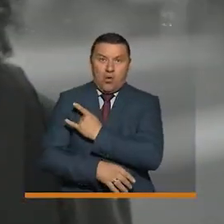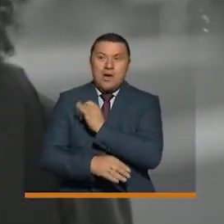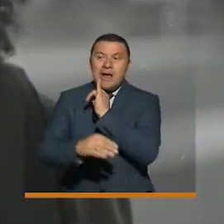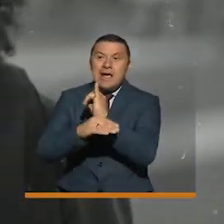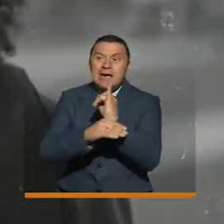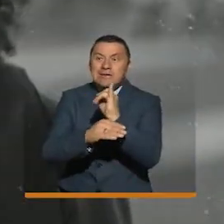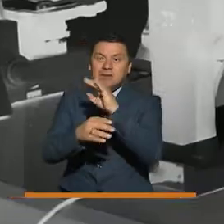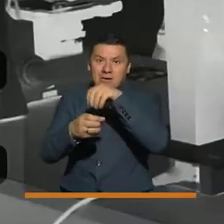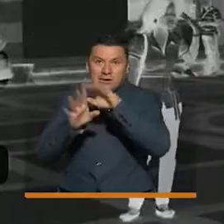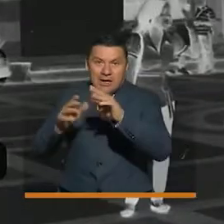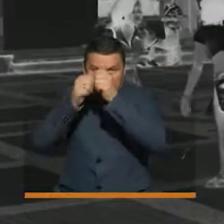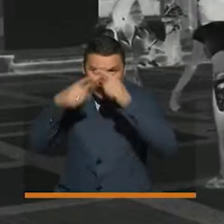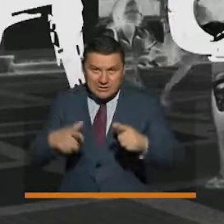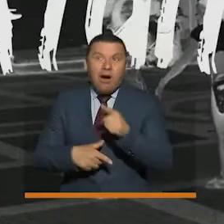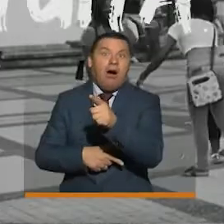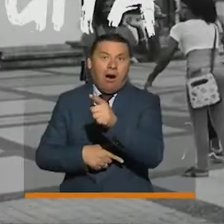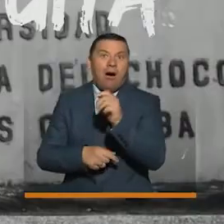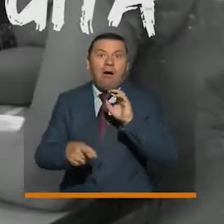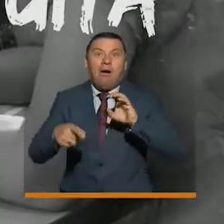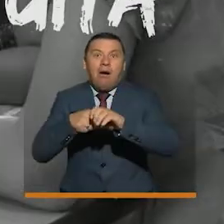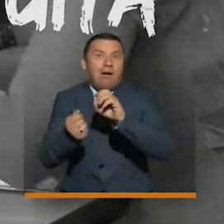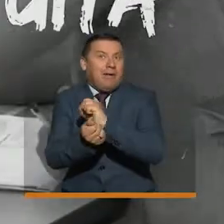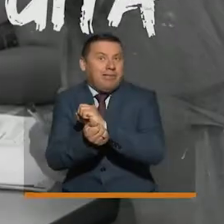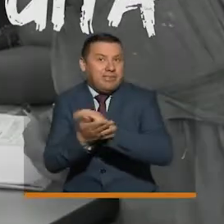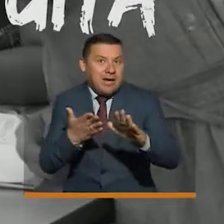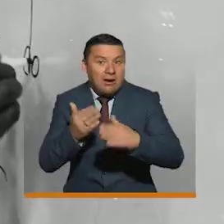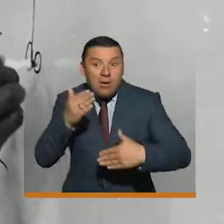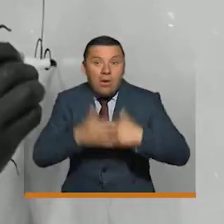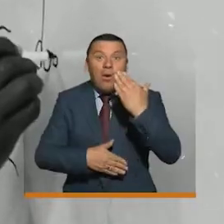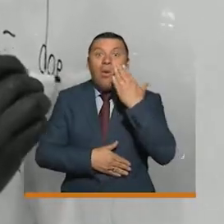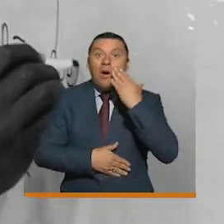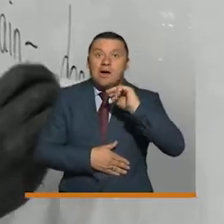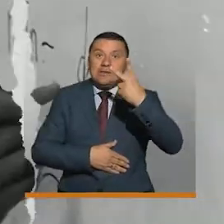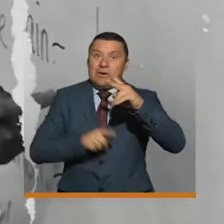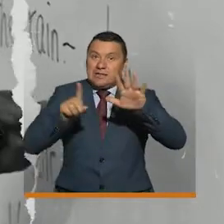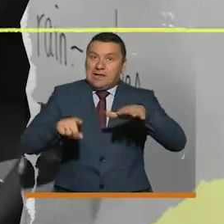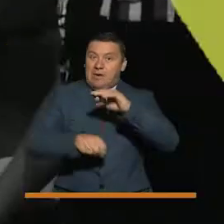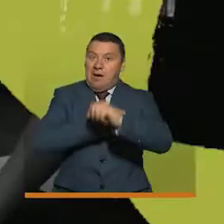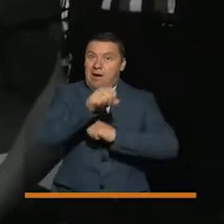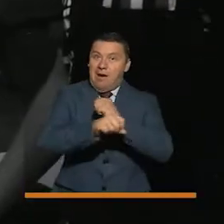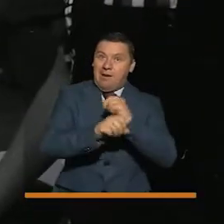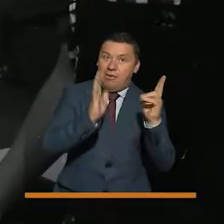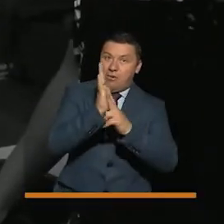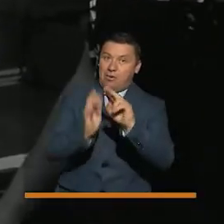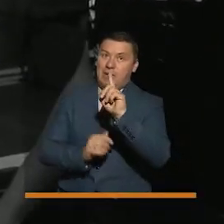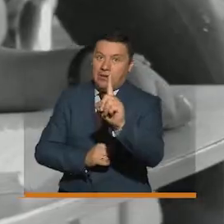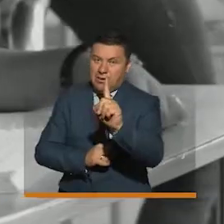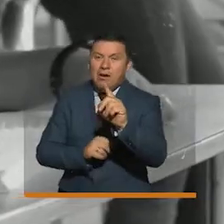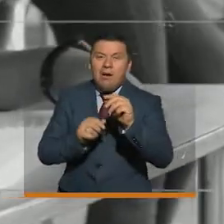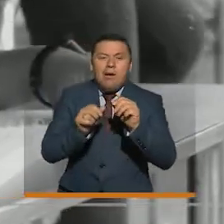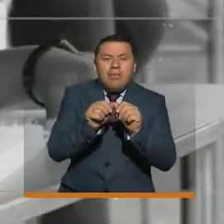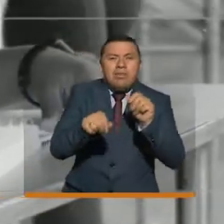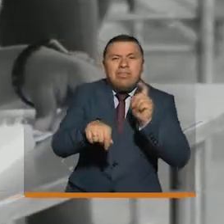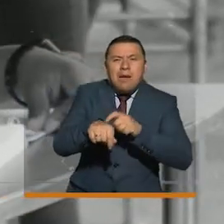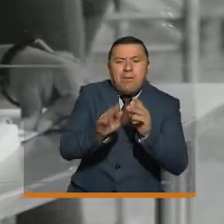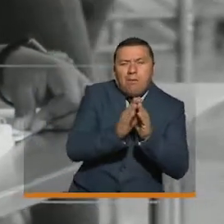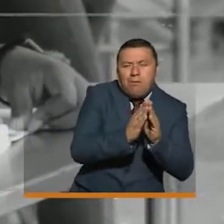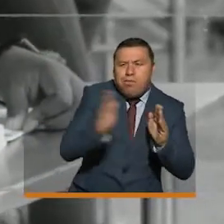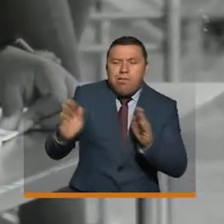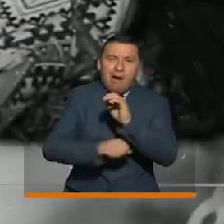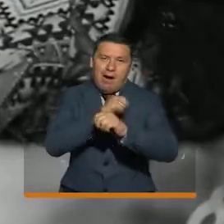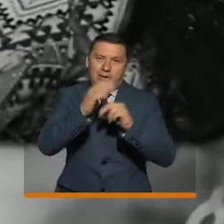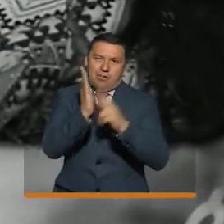universitaria de instituciones públicas tendrán matrícula gratuita a partir del segundo semestre de 2021 y durante el